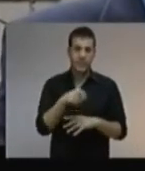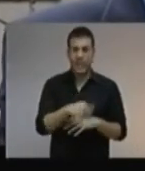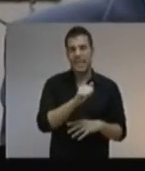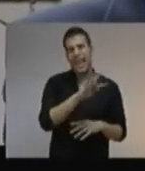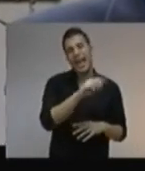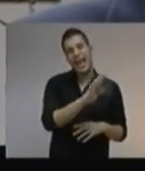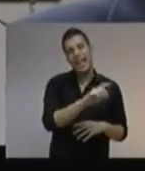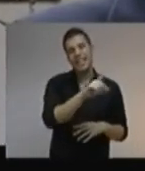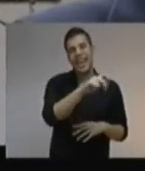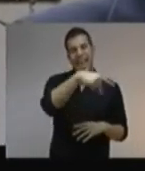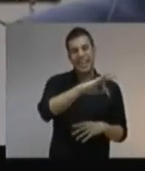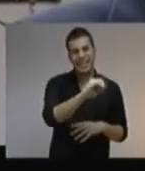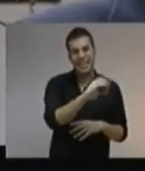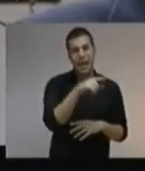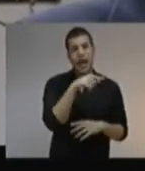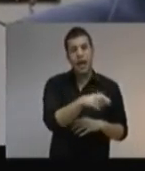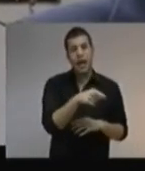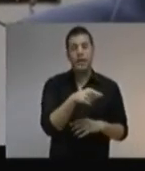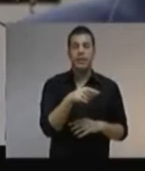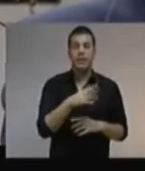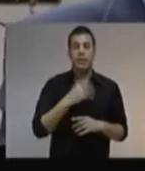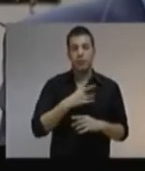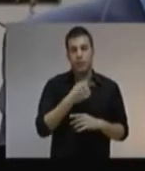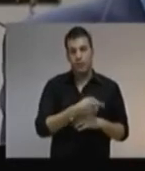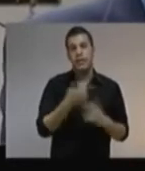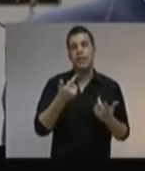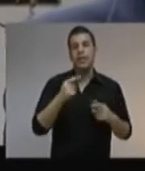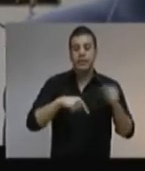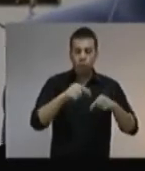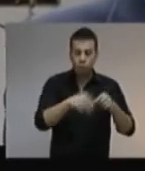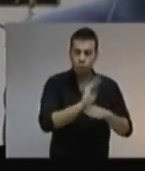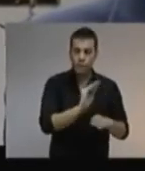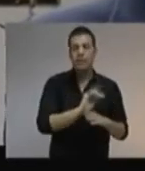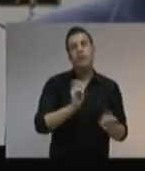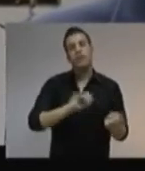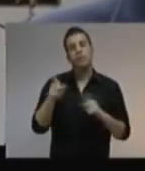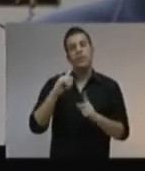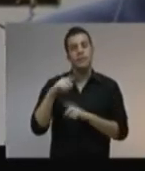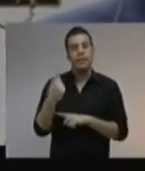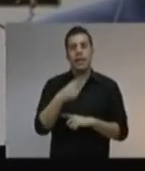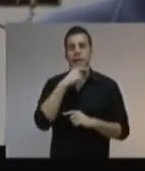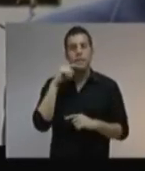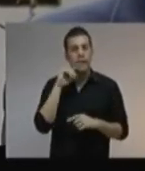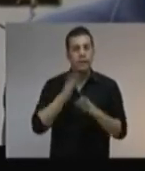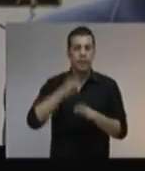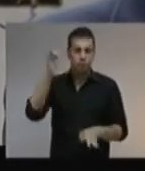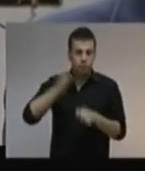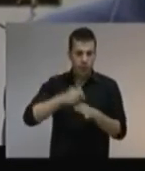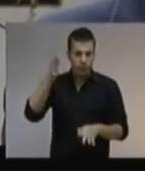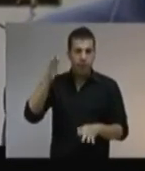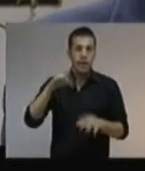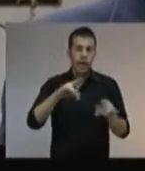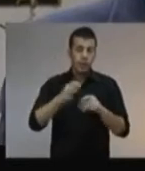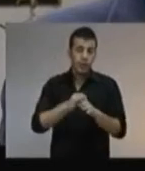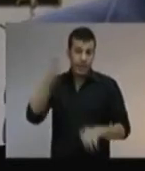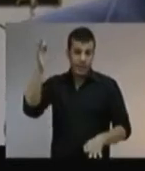tiempo es una ciudad que estableció su economía y su primer desarrollo en el cultivo y la exportación de la caña de azúcar, que es el elemento que